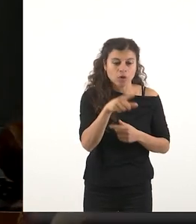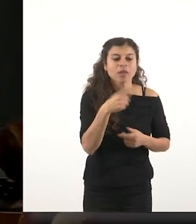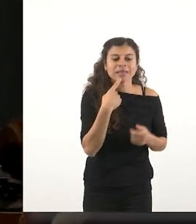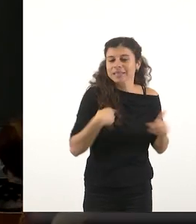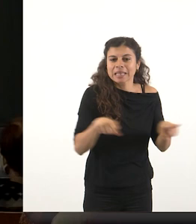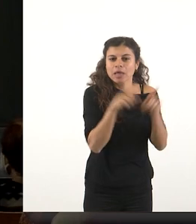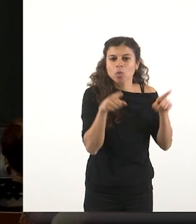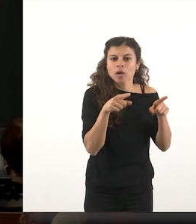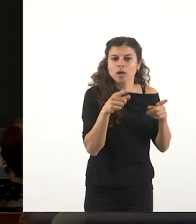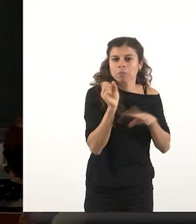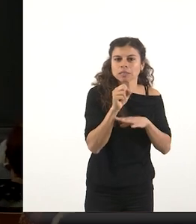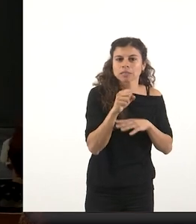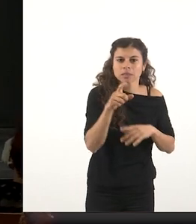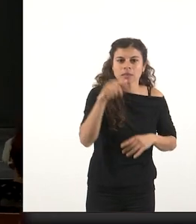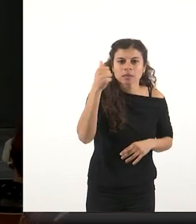Claro, por...